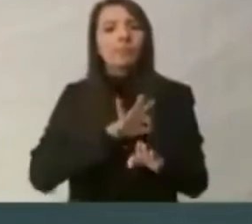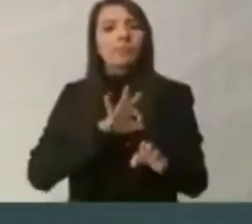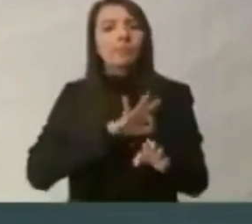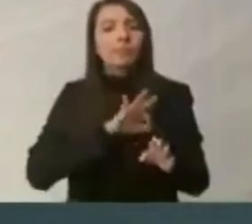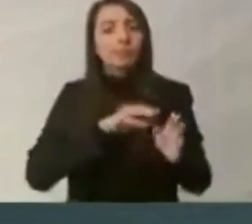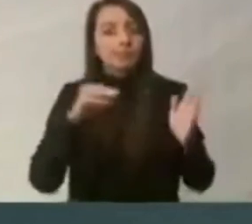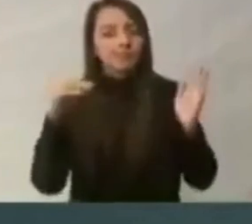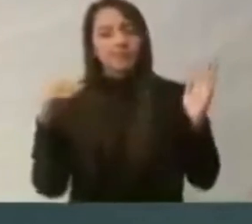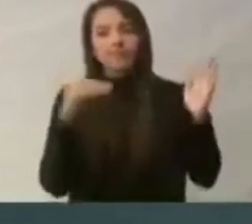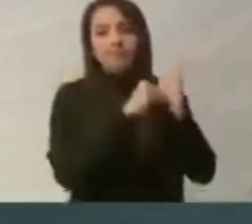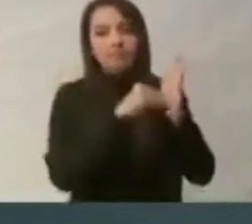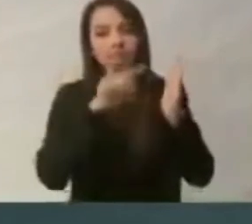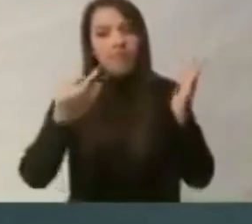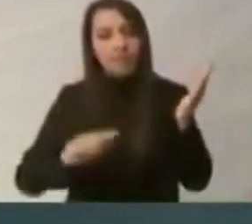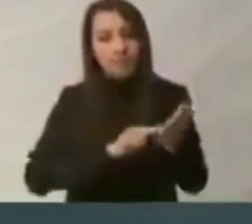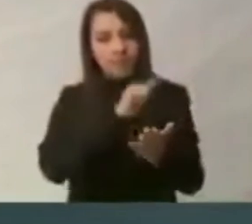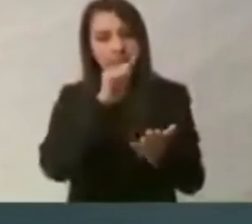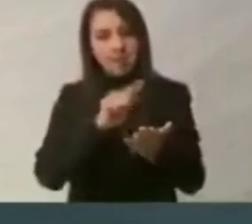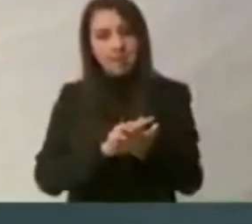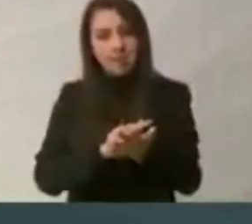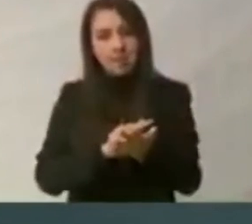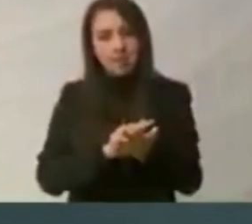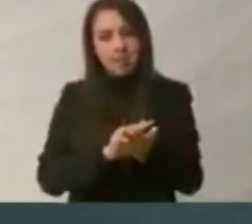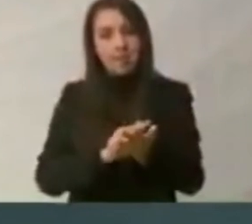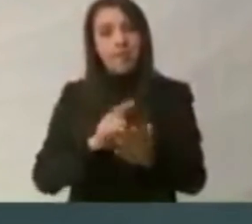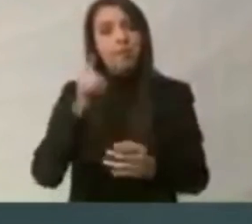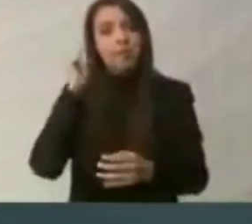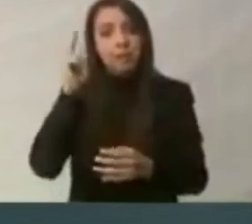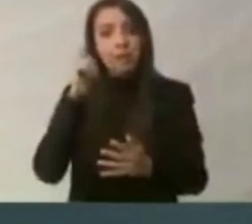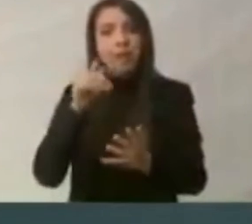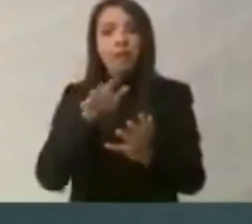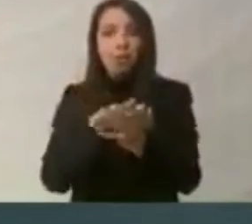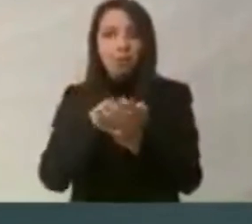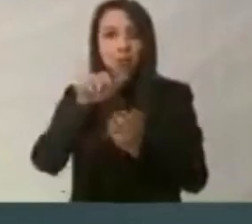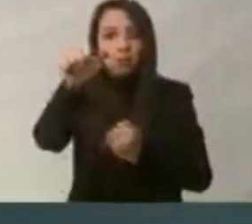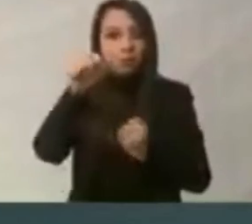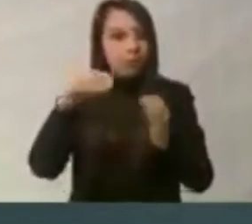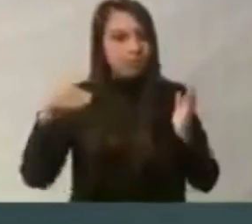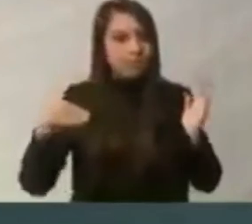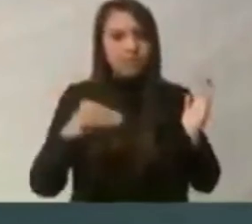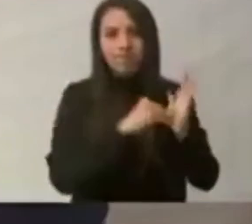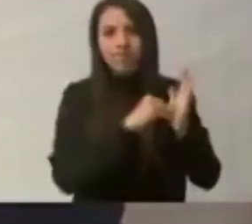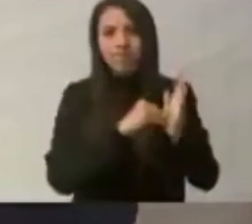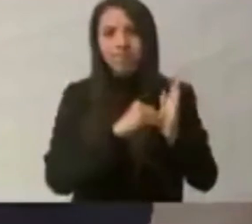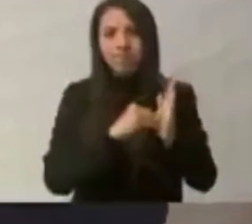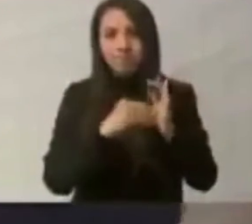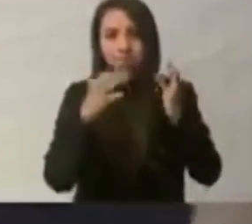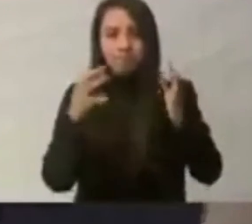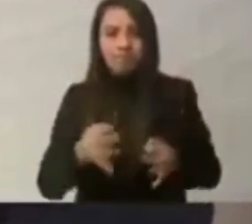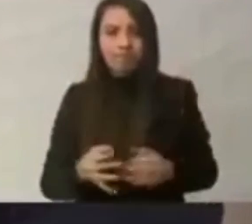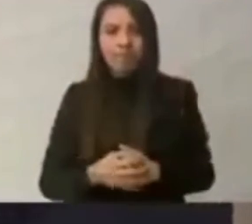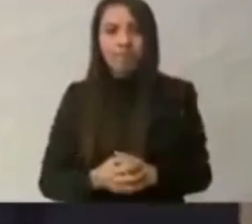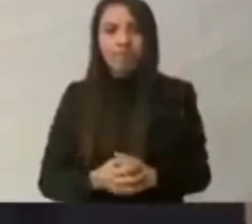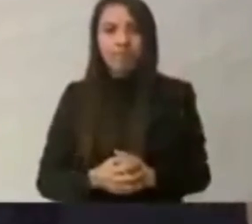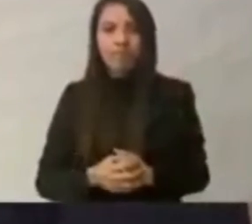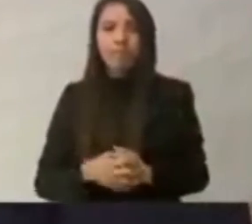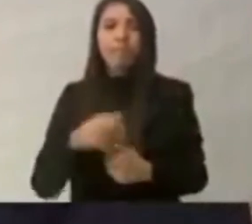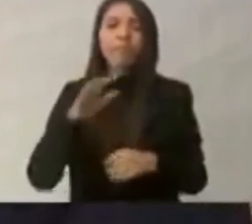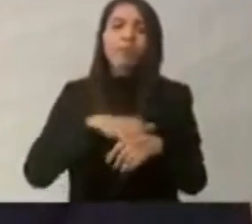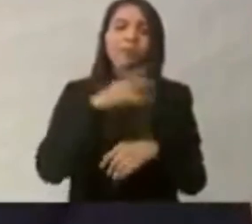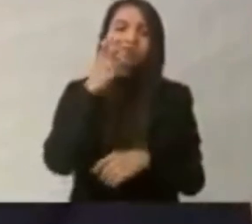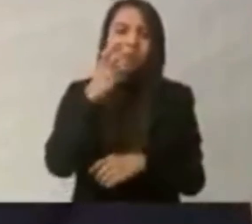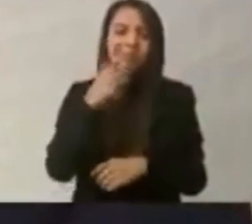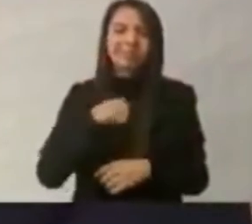de elevarlo a rango constitucional. Me da muchísimo gusto por eso estar aquí en Mexicali, estar